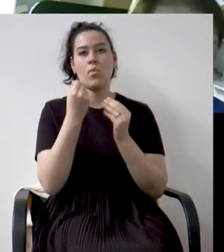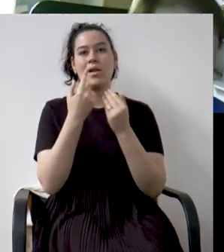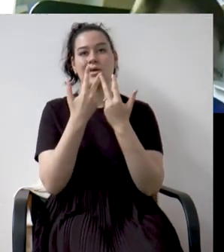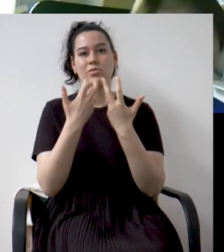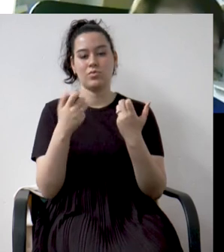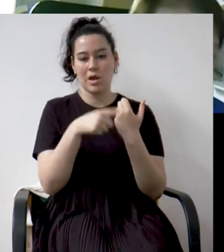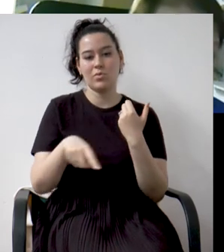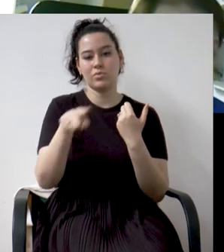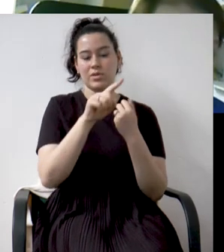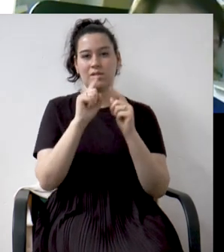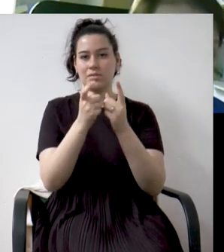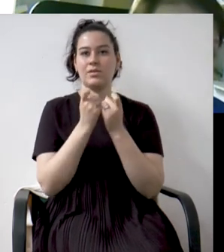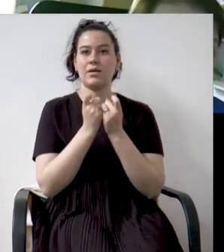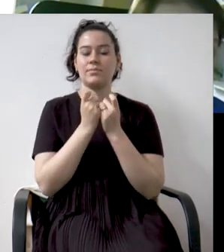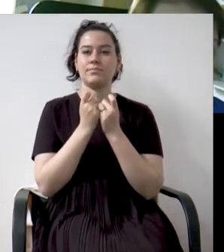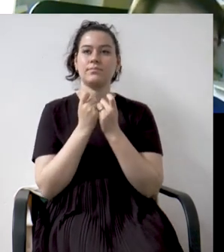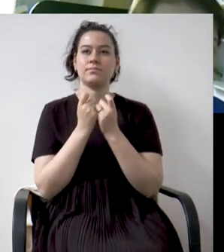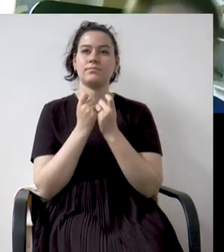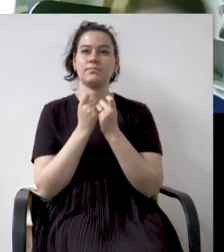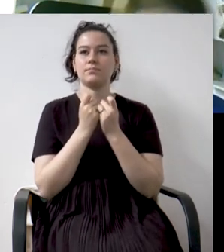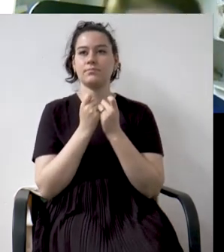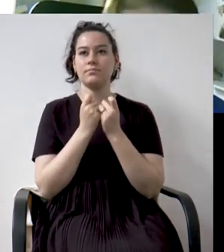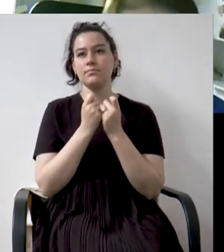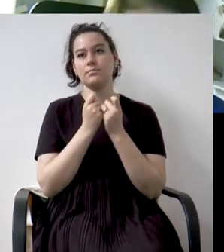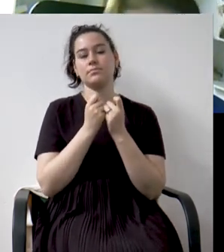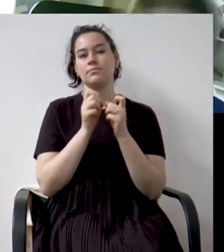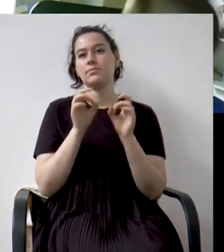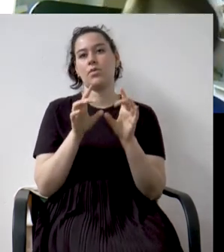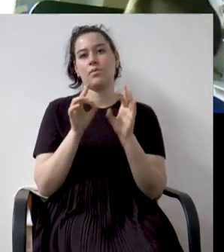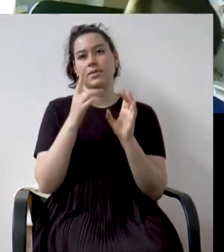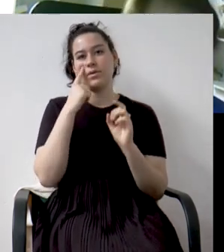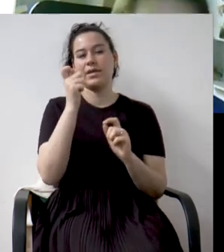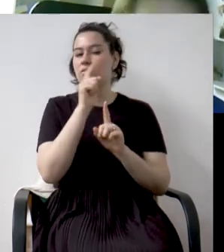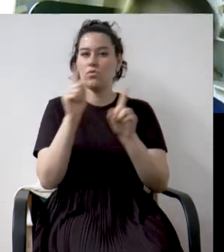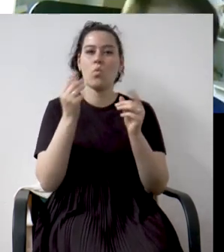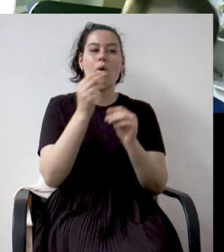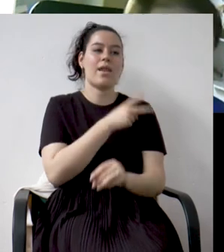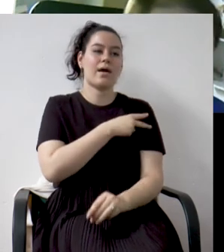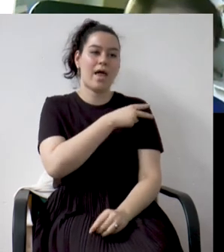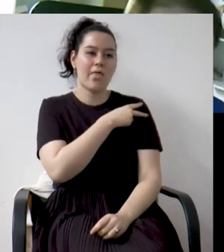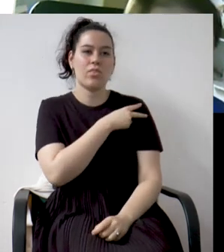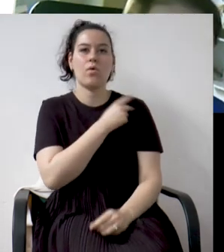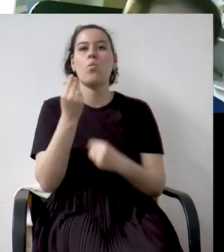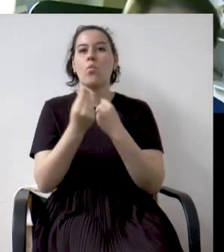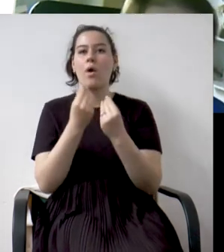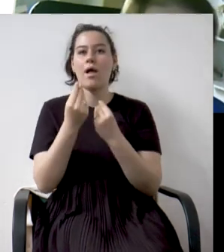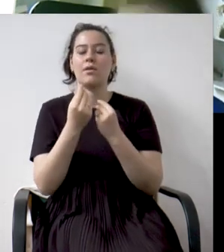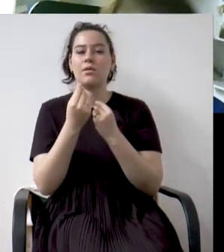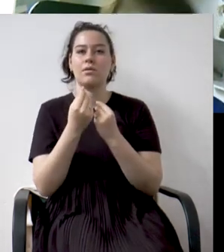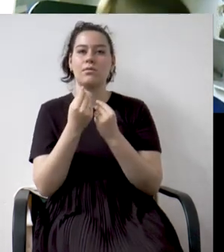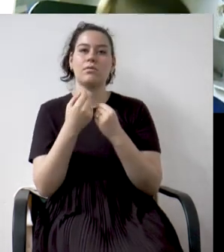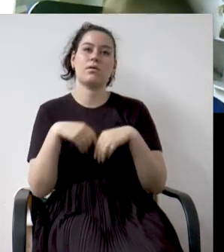como ustedes las precisan, quiénes naturalmente hacen carreras, quiénes no, qué grado precisan subir, cuál necesitan